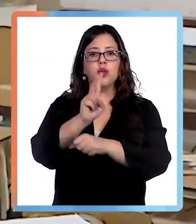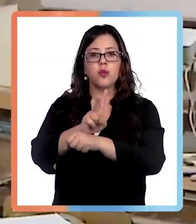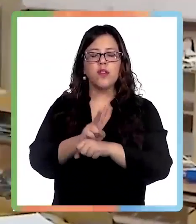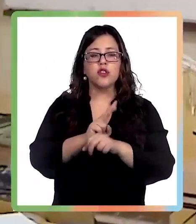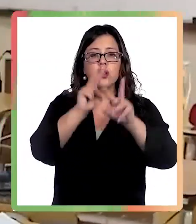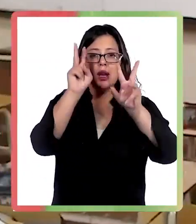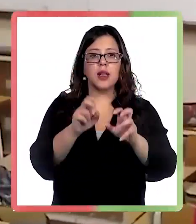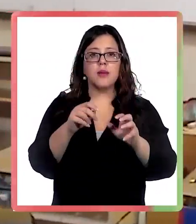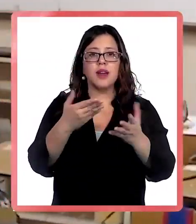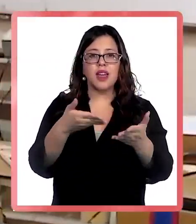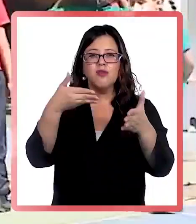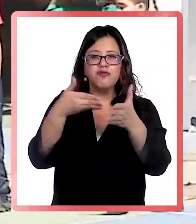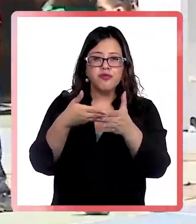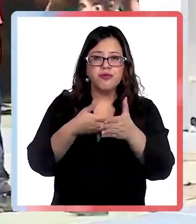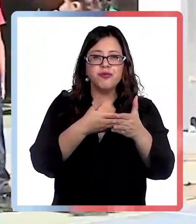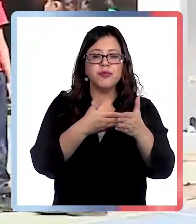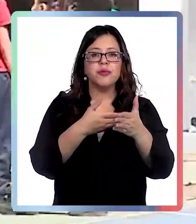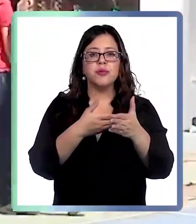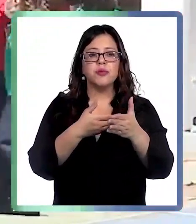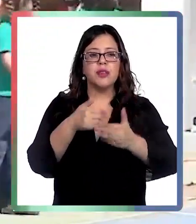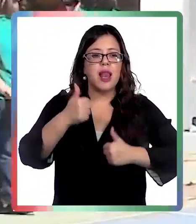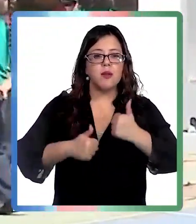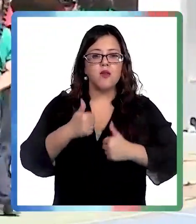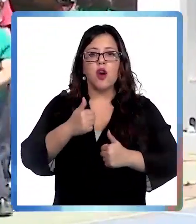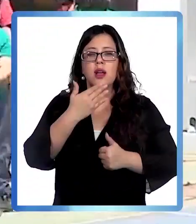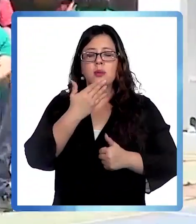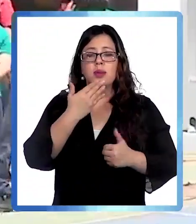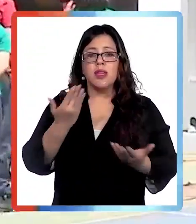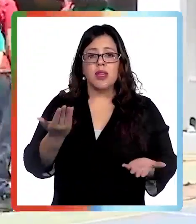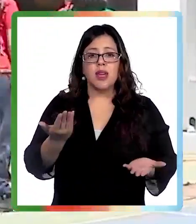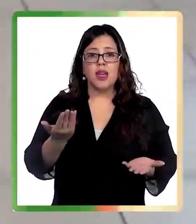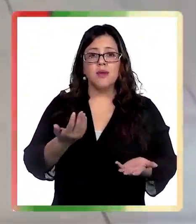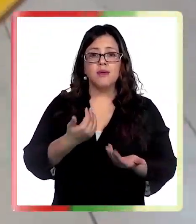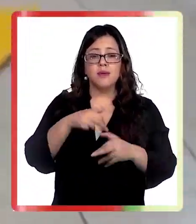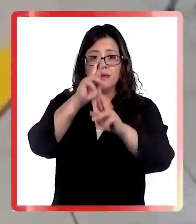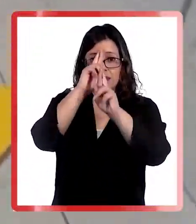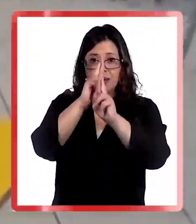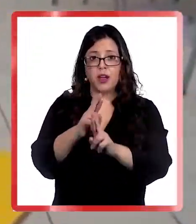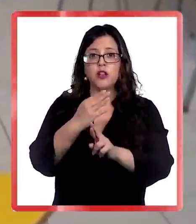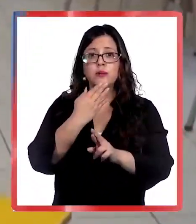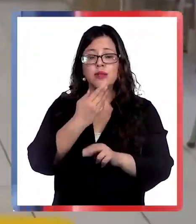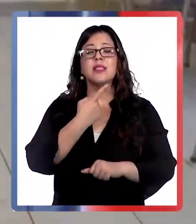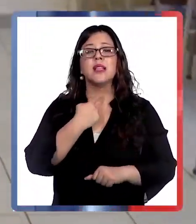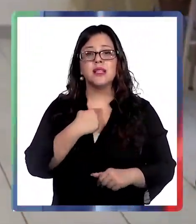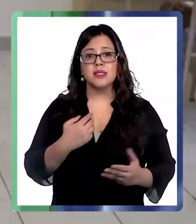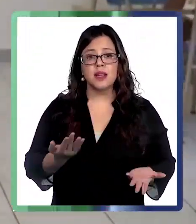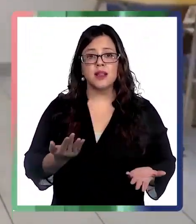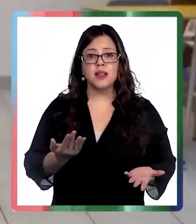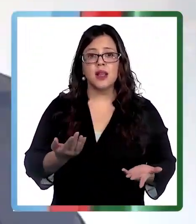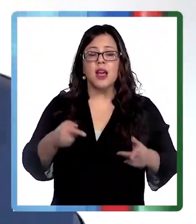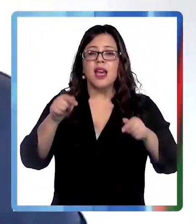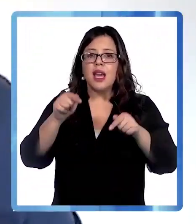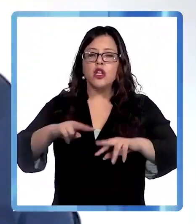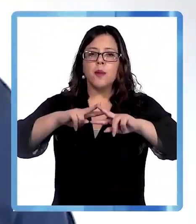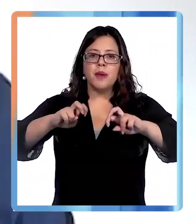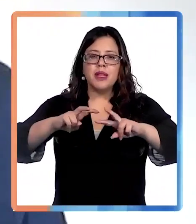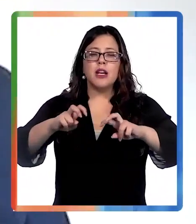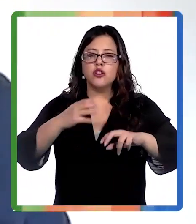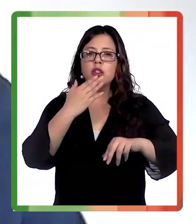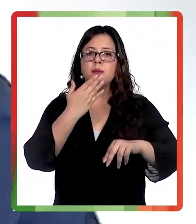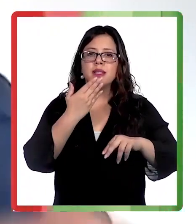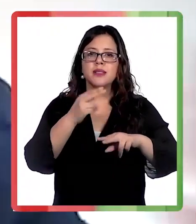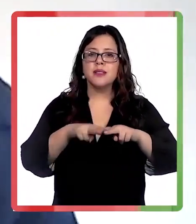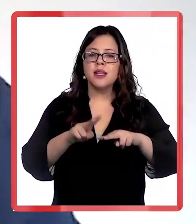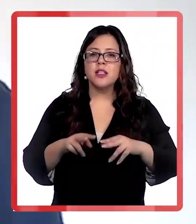el respecto también, bueno, también resulta interesante porque este fue un estudio que también se realizó en 4 países. Desde la